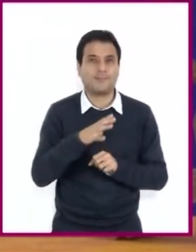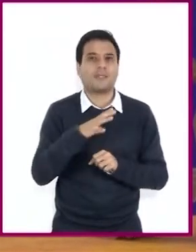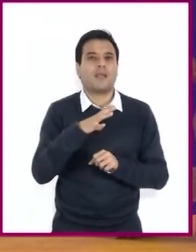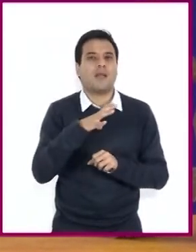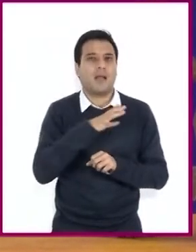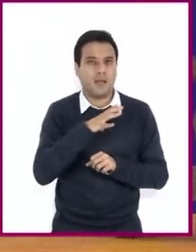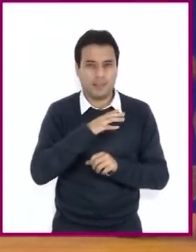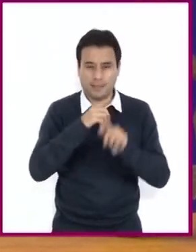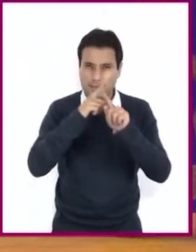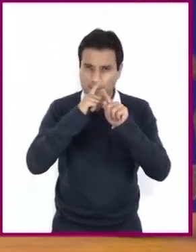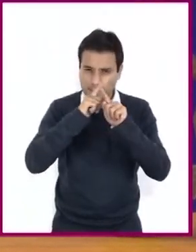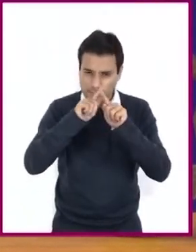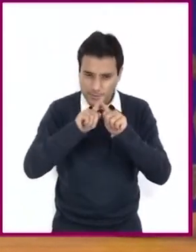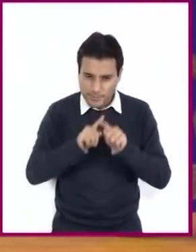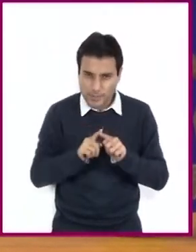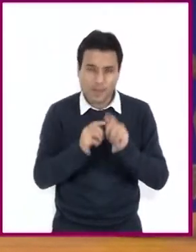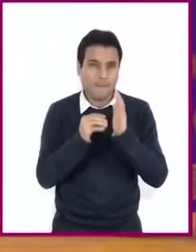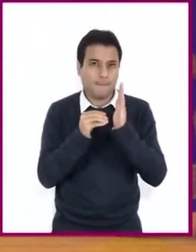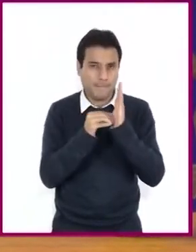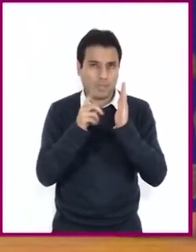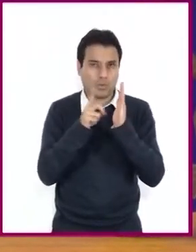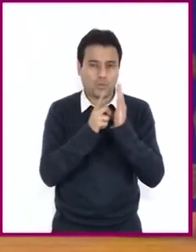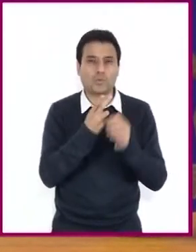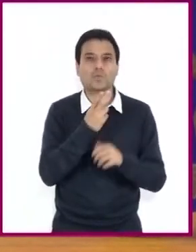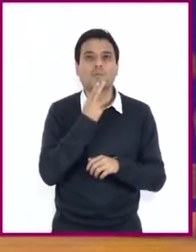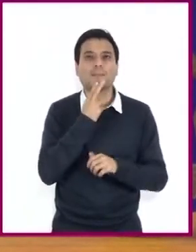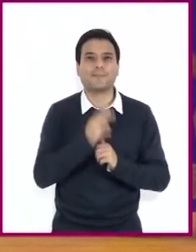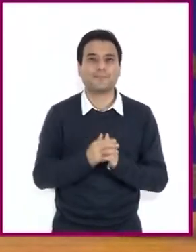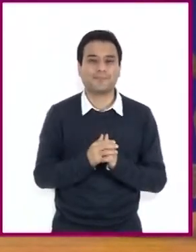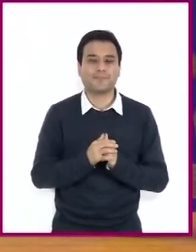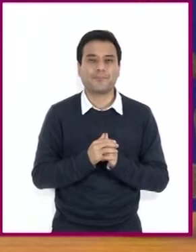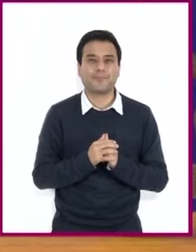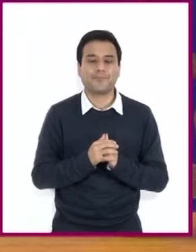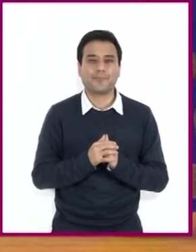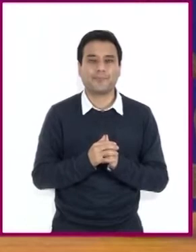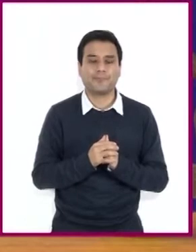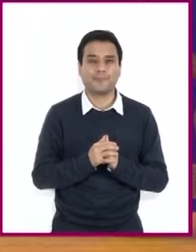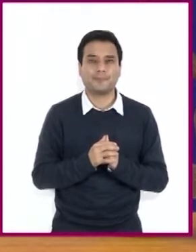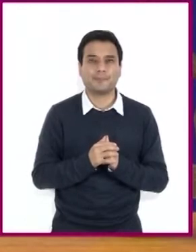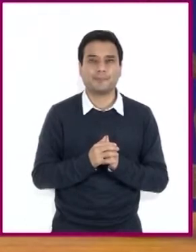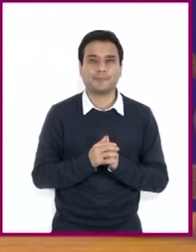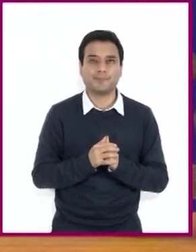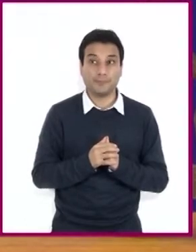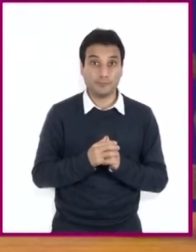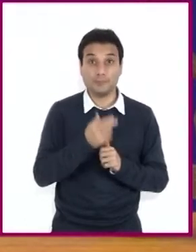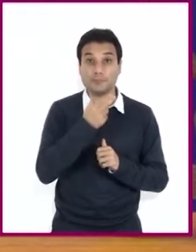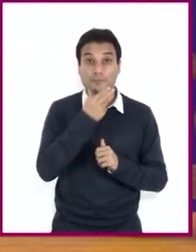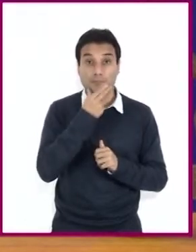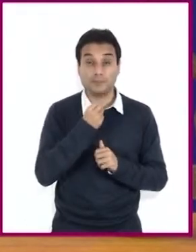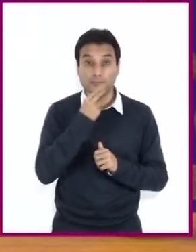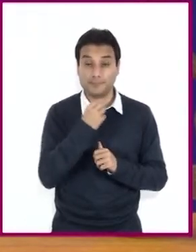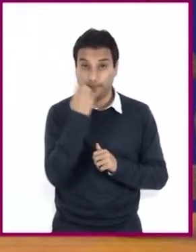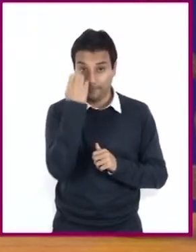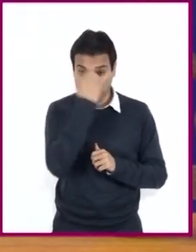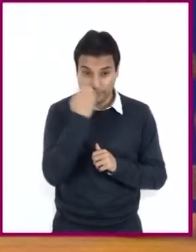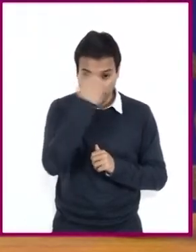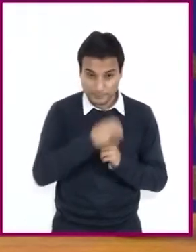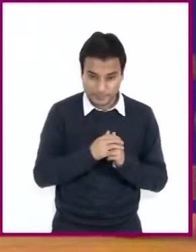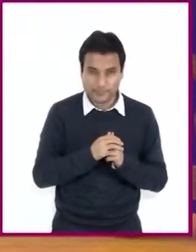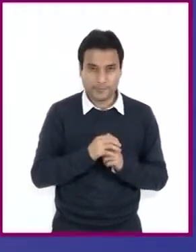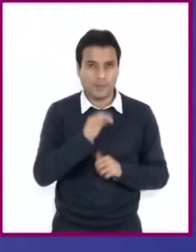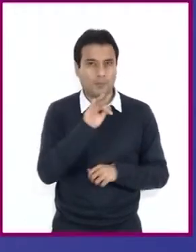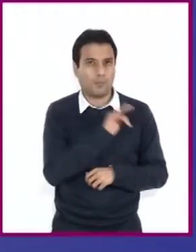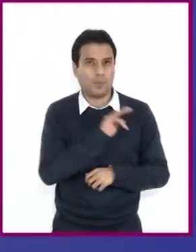pudieran incidir en la experimentación para obtener resultados diferentes, lo que le permite tener cierto